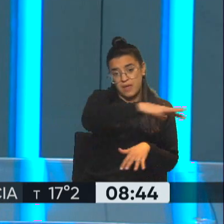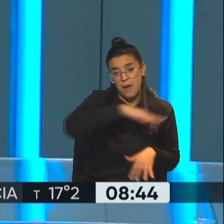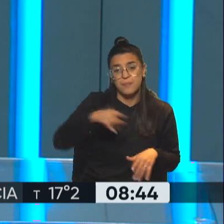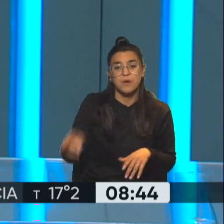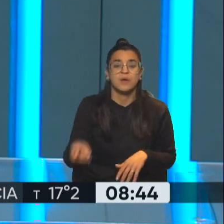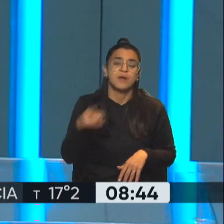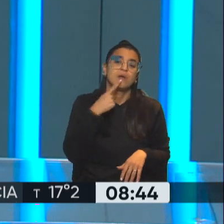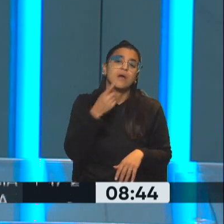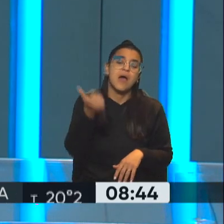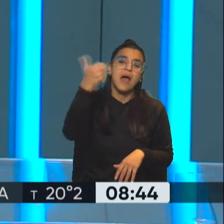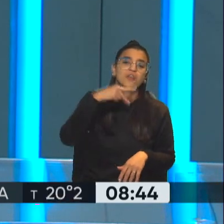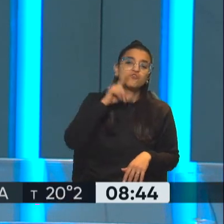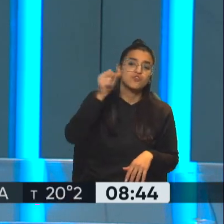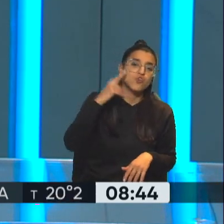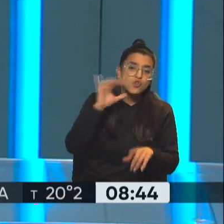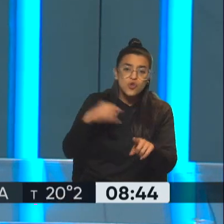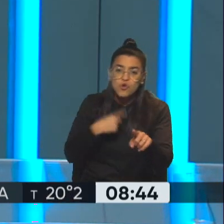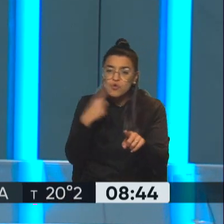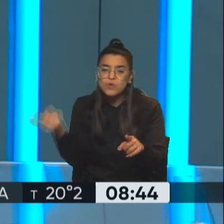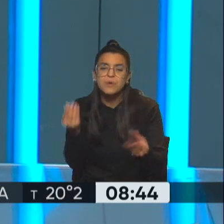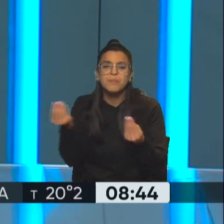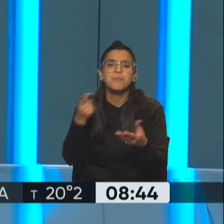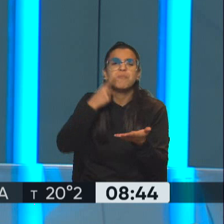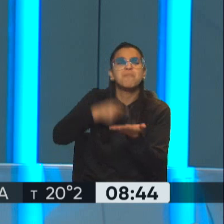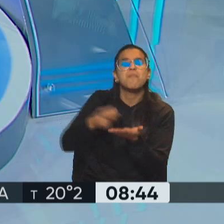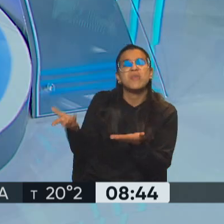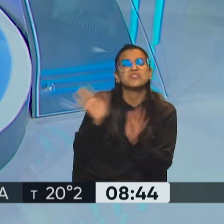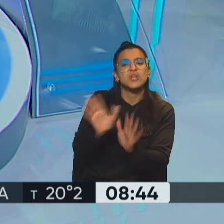Antonio Ceceo de Singenta, consultarte qué pensás de esa medida.